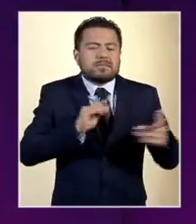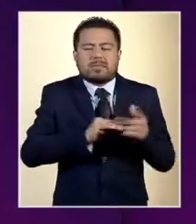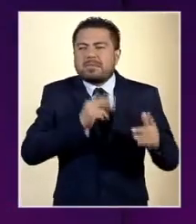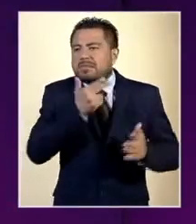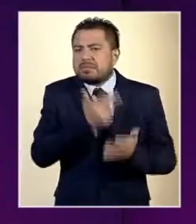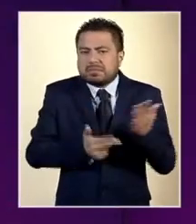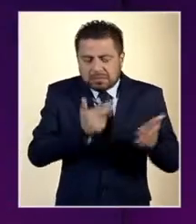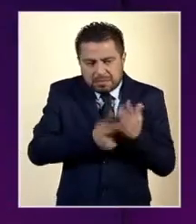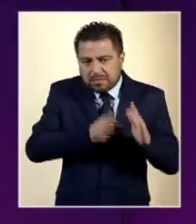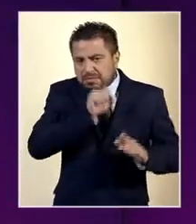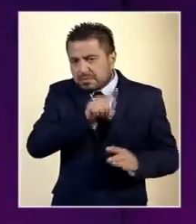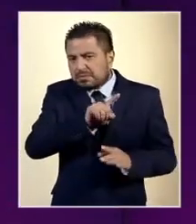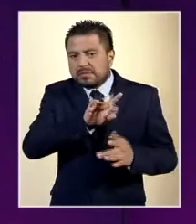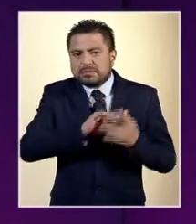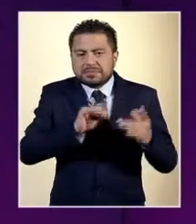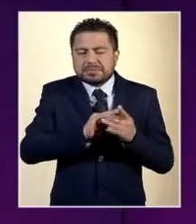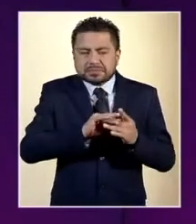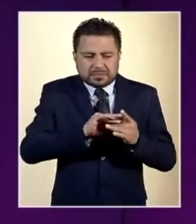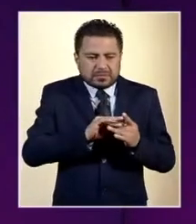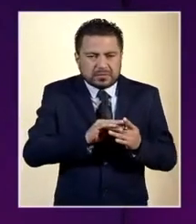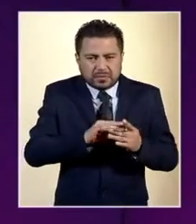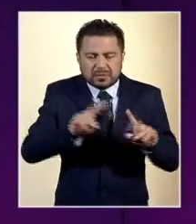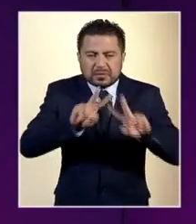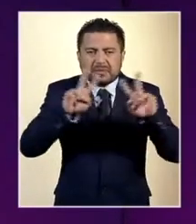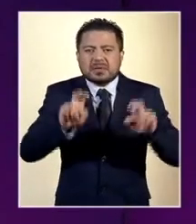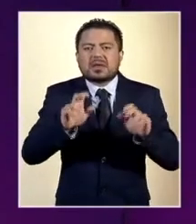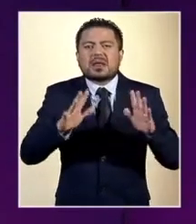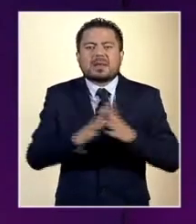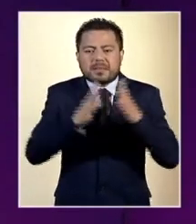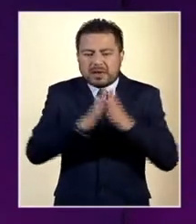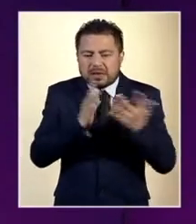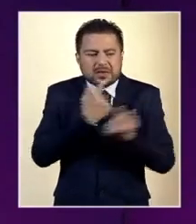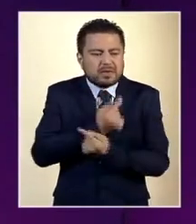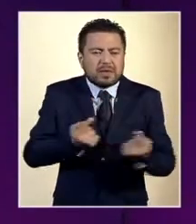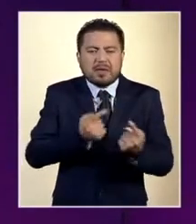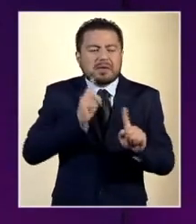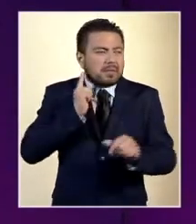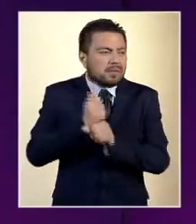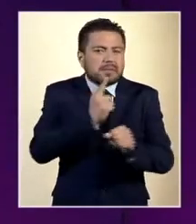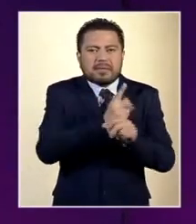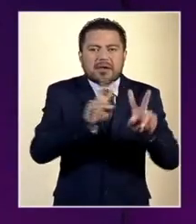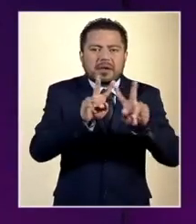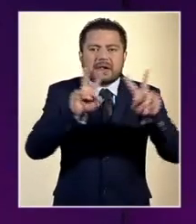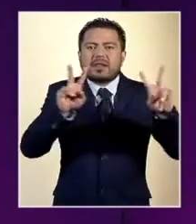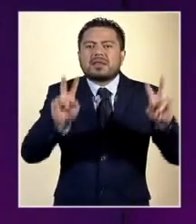de talleres también, donde vemos temas, por ejemplo, de participación infantil, vemos temas